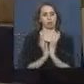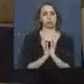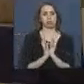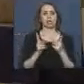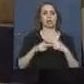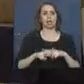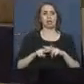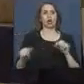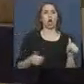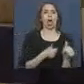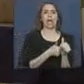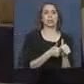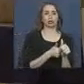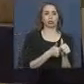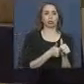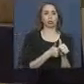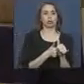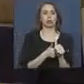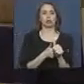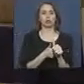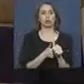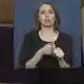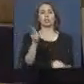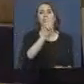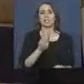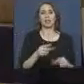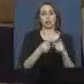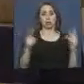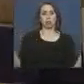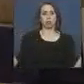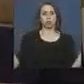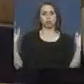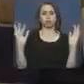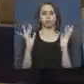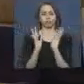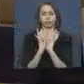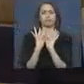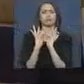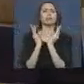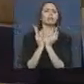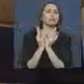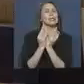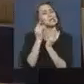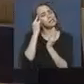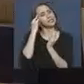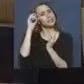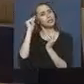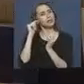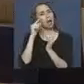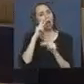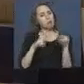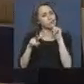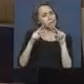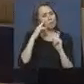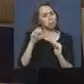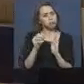un comité técnico asesor integrado por distintos servicios públicos, donde la idea era poder tener un diagnóstico